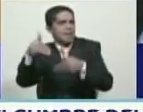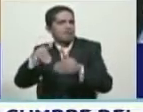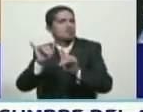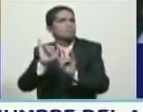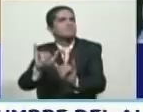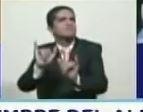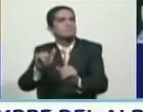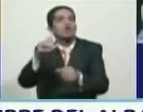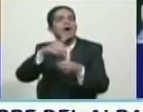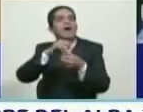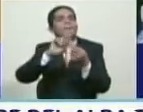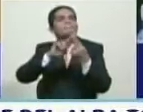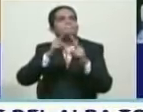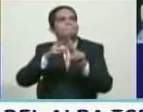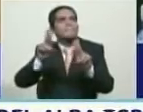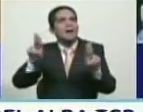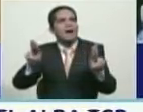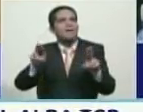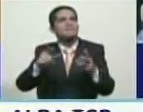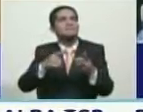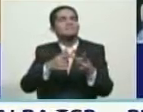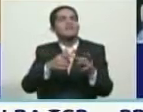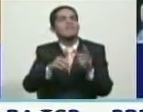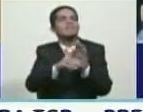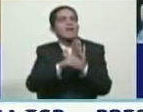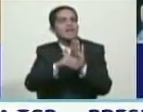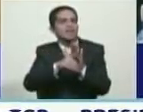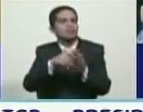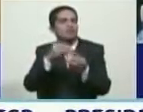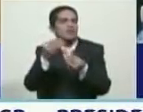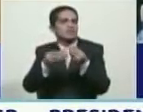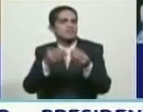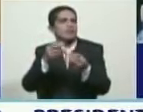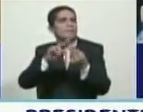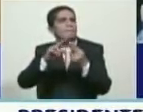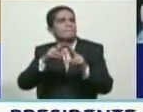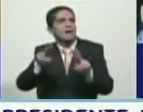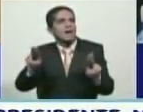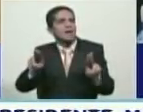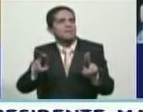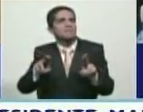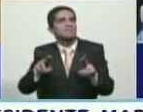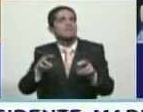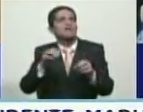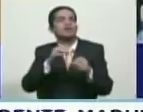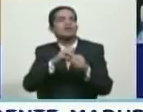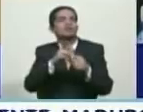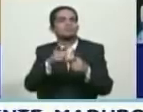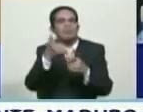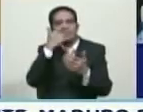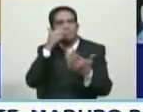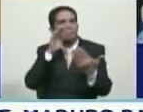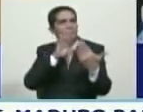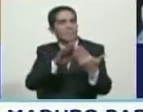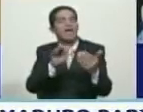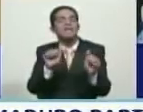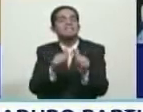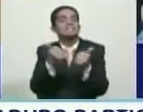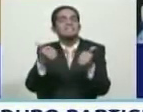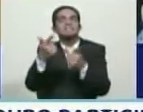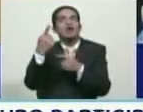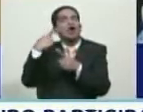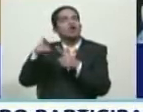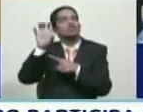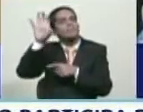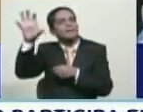mismos y el derecho a hacerlo en paz en medio de todos los desafíos sin